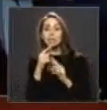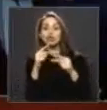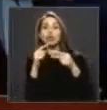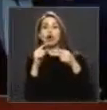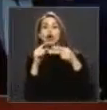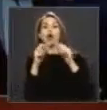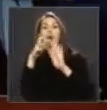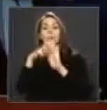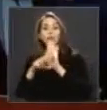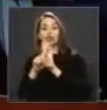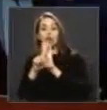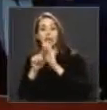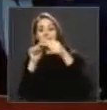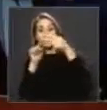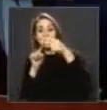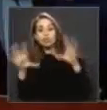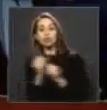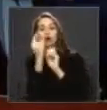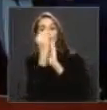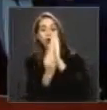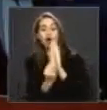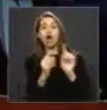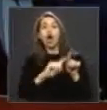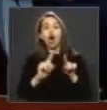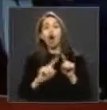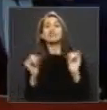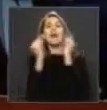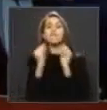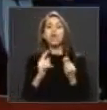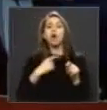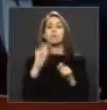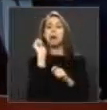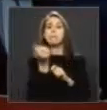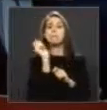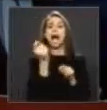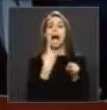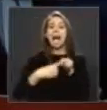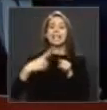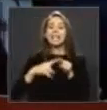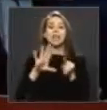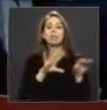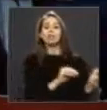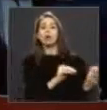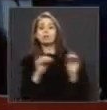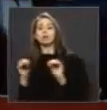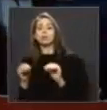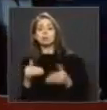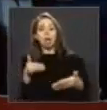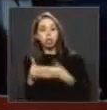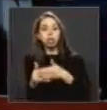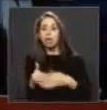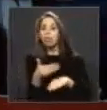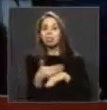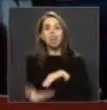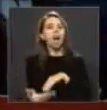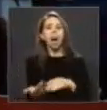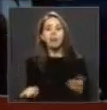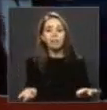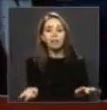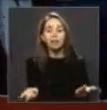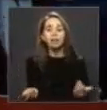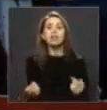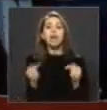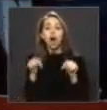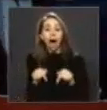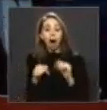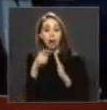contenía obviamente la postergación de muchos otros créditos, y ya era demasiado tarde. Y hoy día,